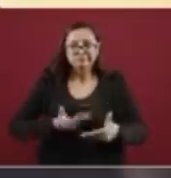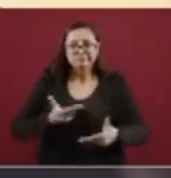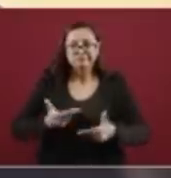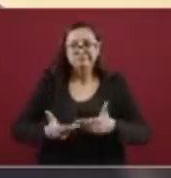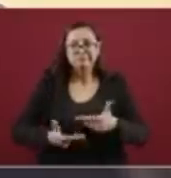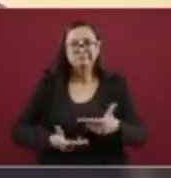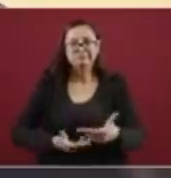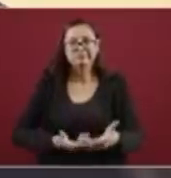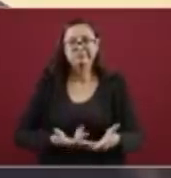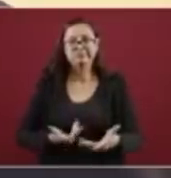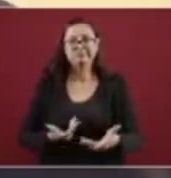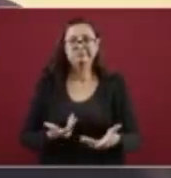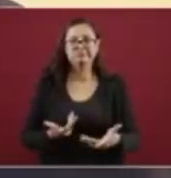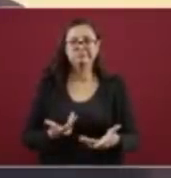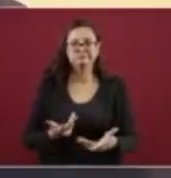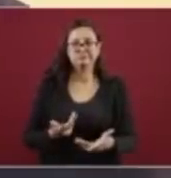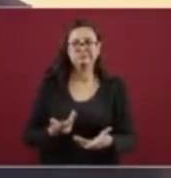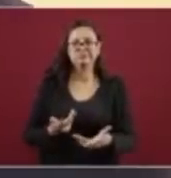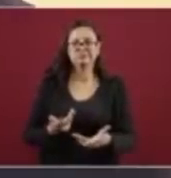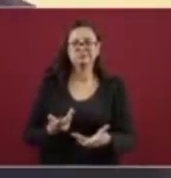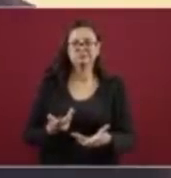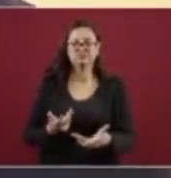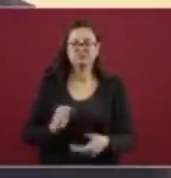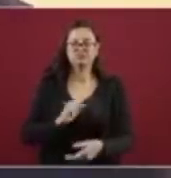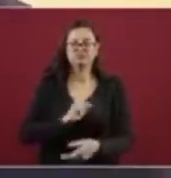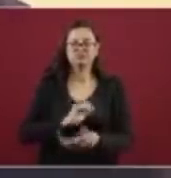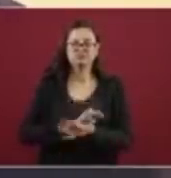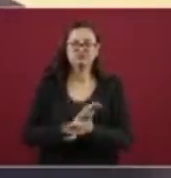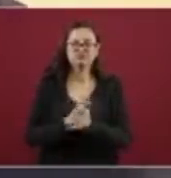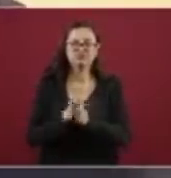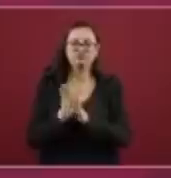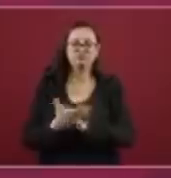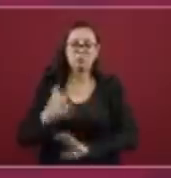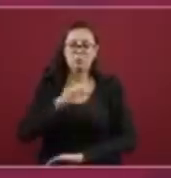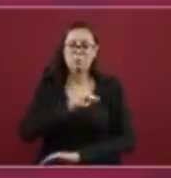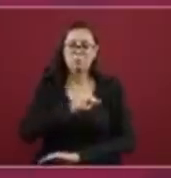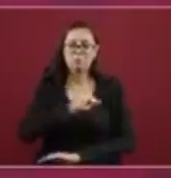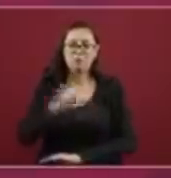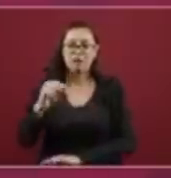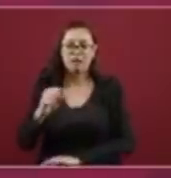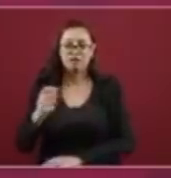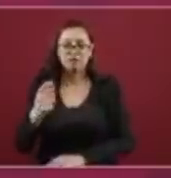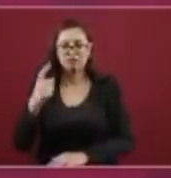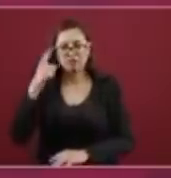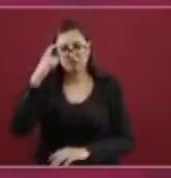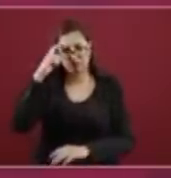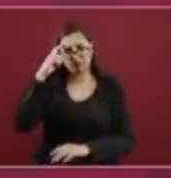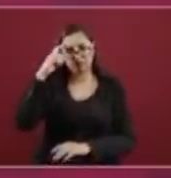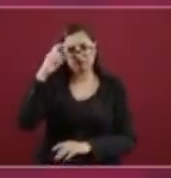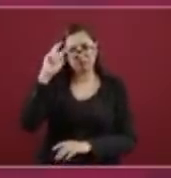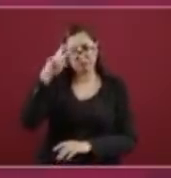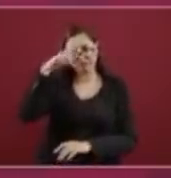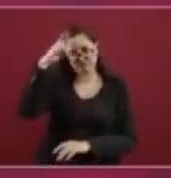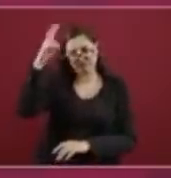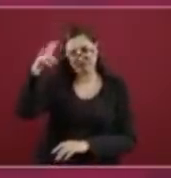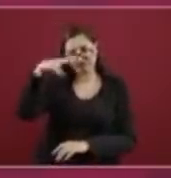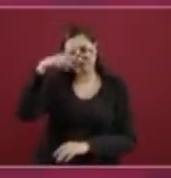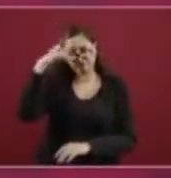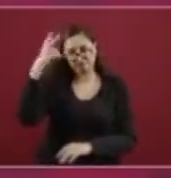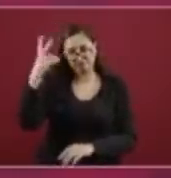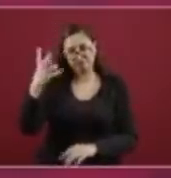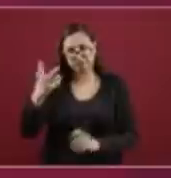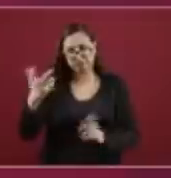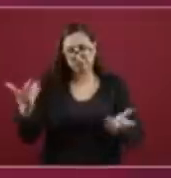la consumación de otros delitos, induce a que se cometan otros